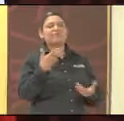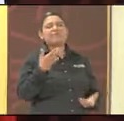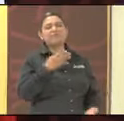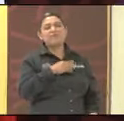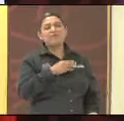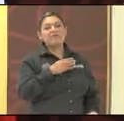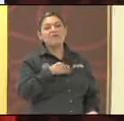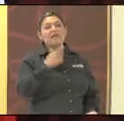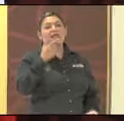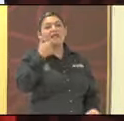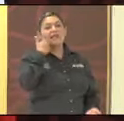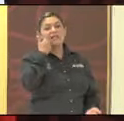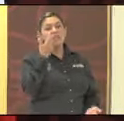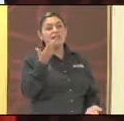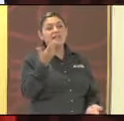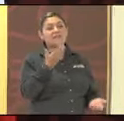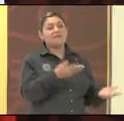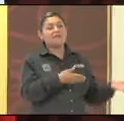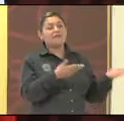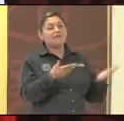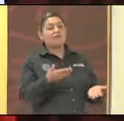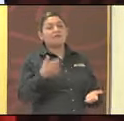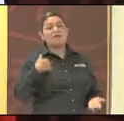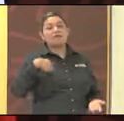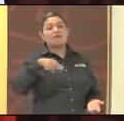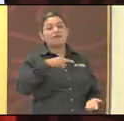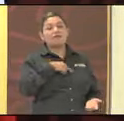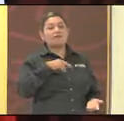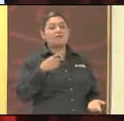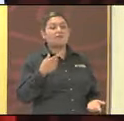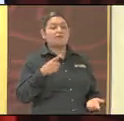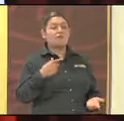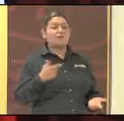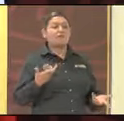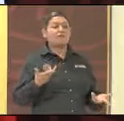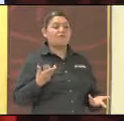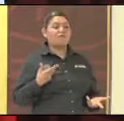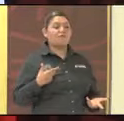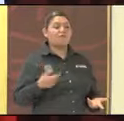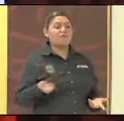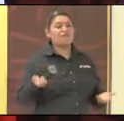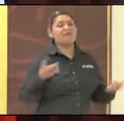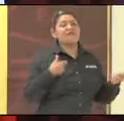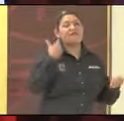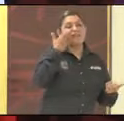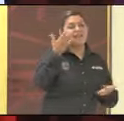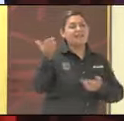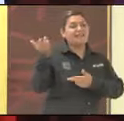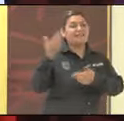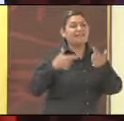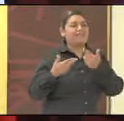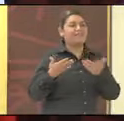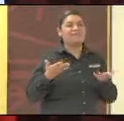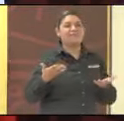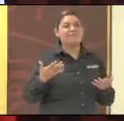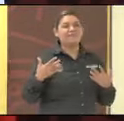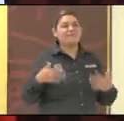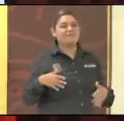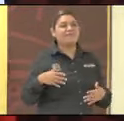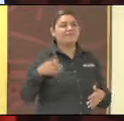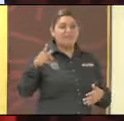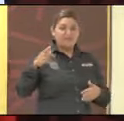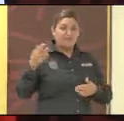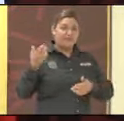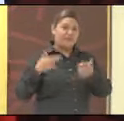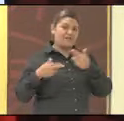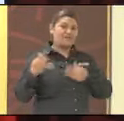Dicen que quieren regresar porque nosotros no funcionamos. Pues sí, pero pues ya saben lo que quieren, lo que deben de